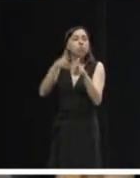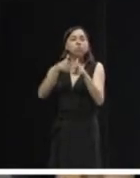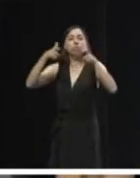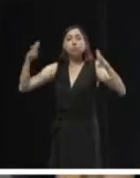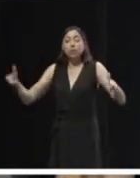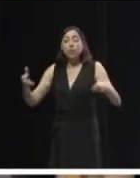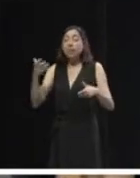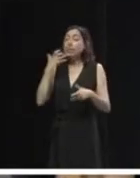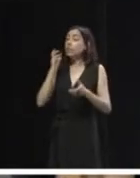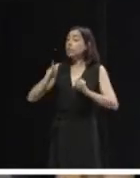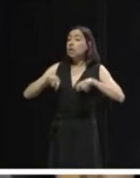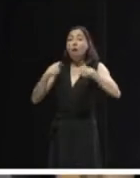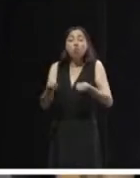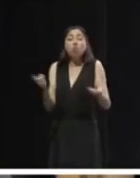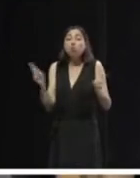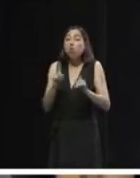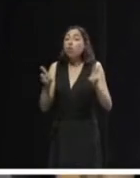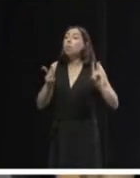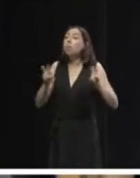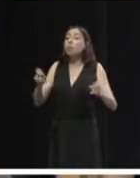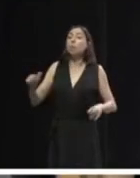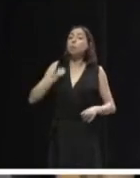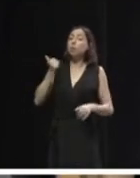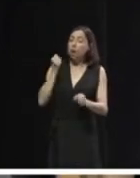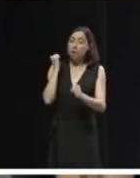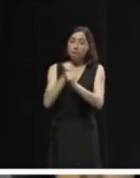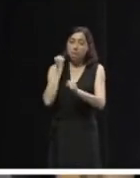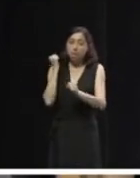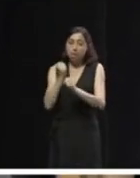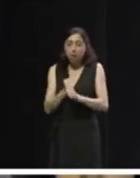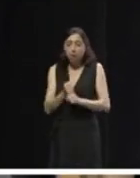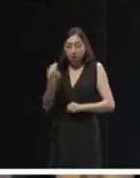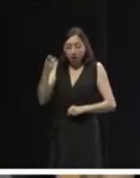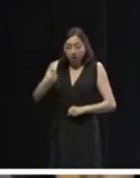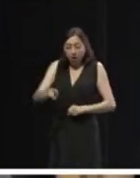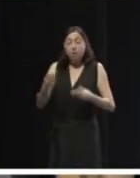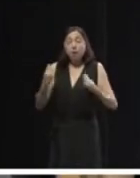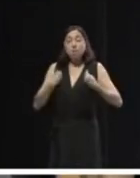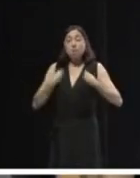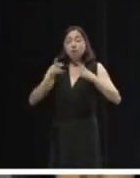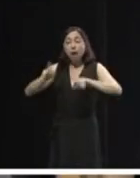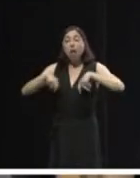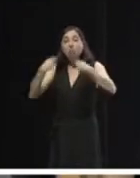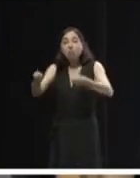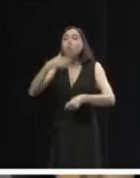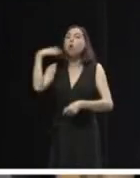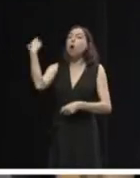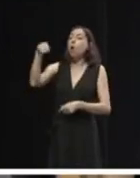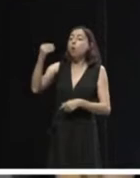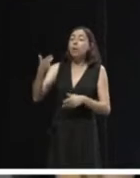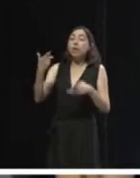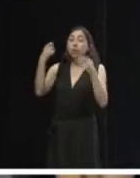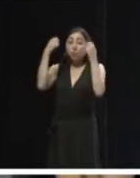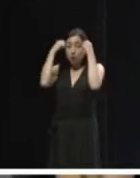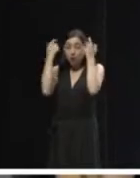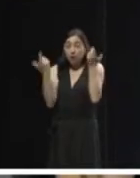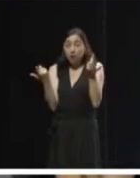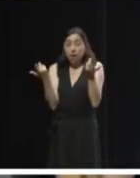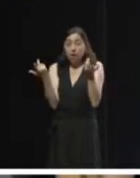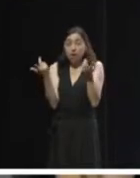no generamos nuevas oportunidades de empleo y vida a nuestra juventud estudiante,